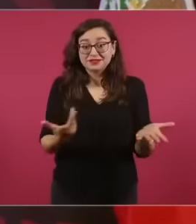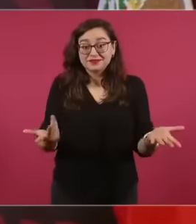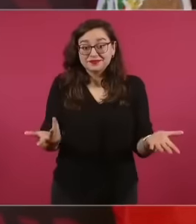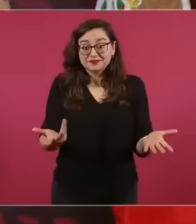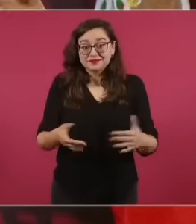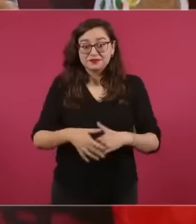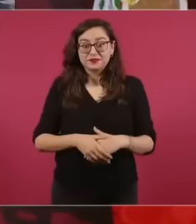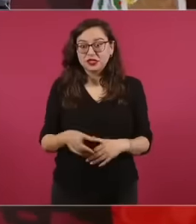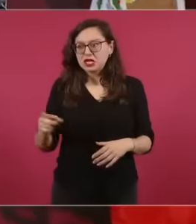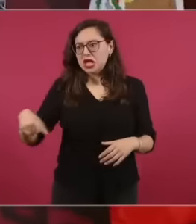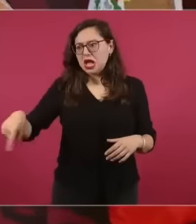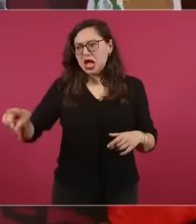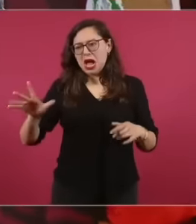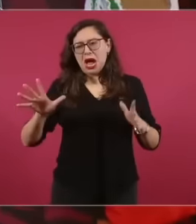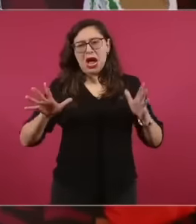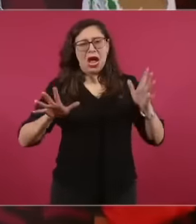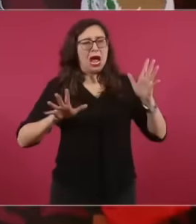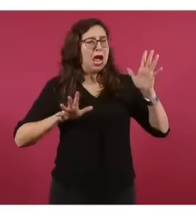Hicieron un escándalo, ¿no?